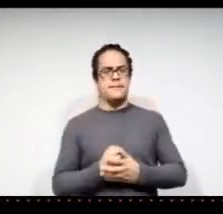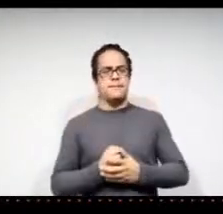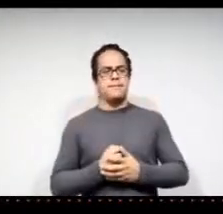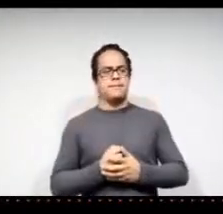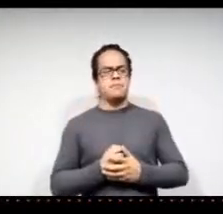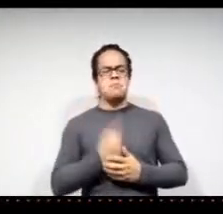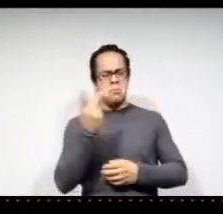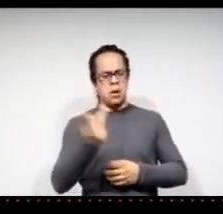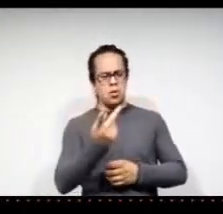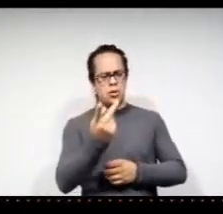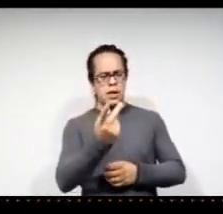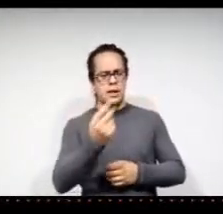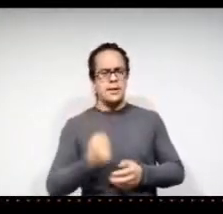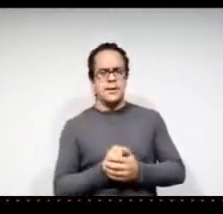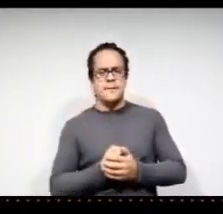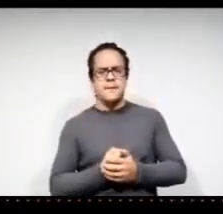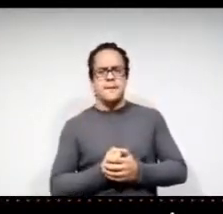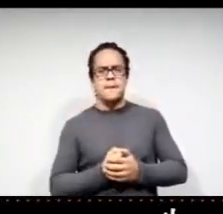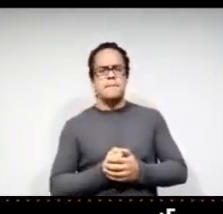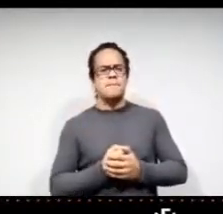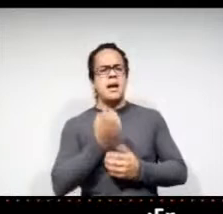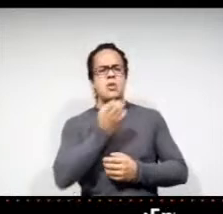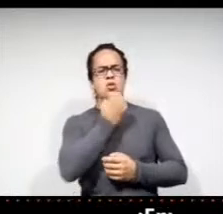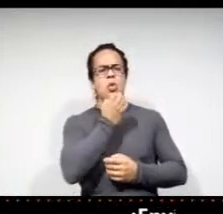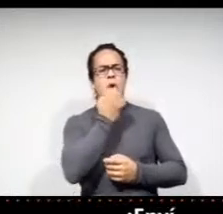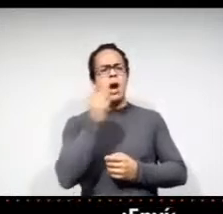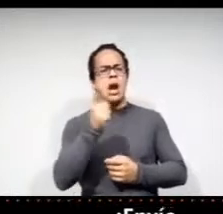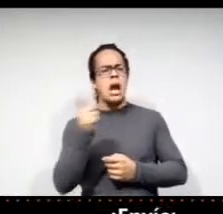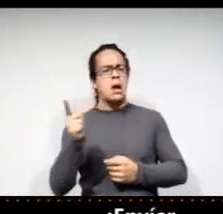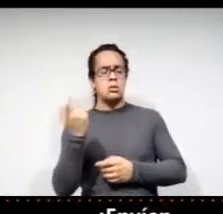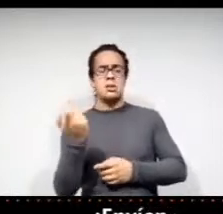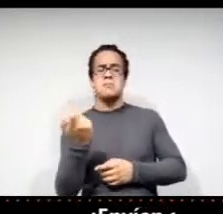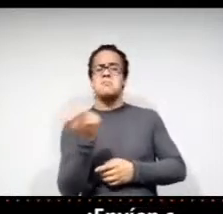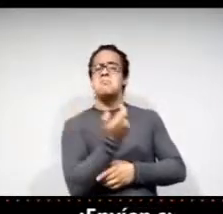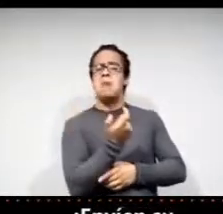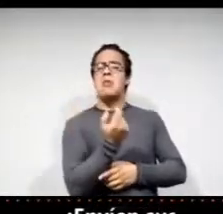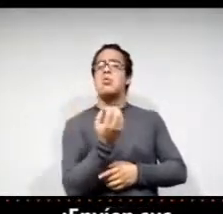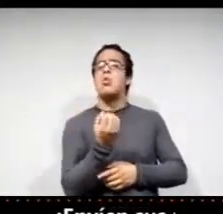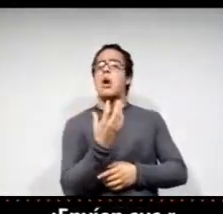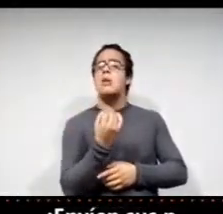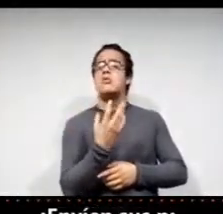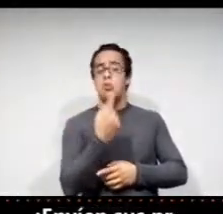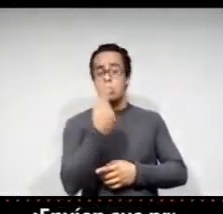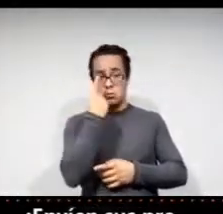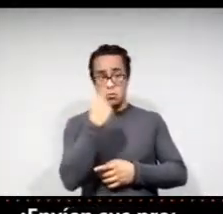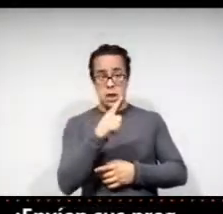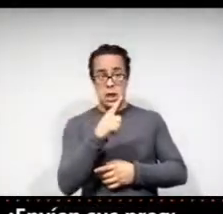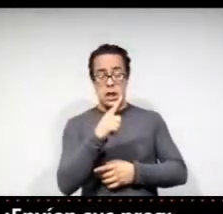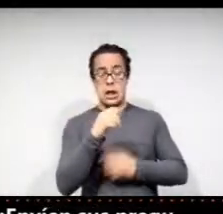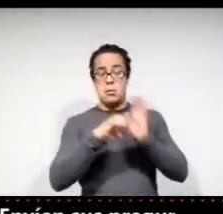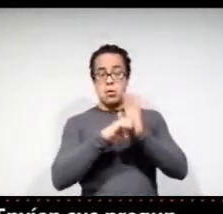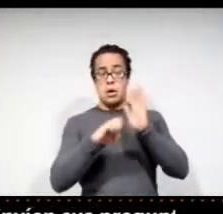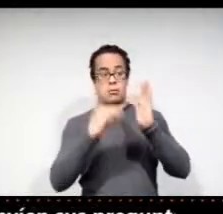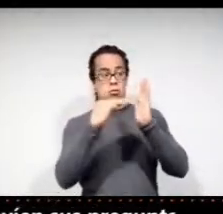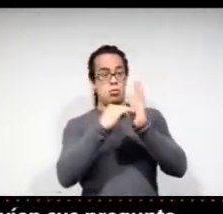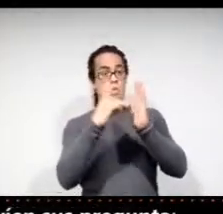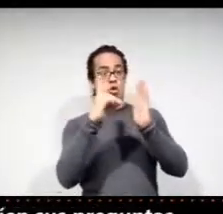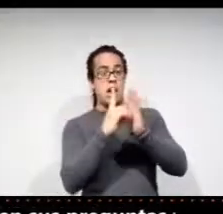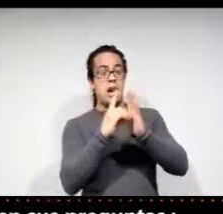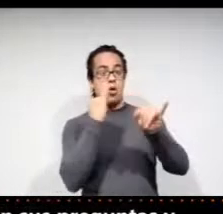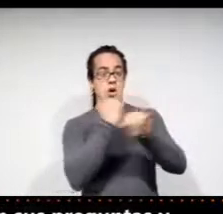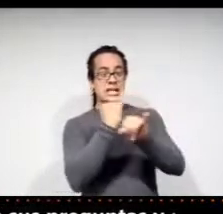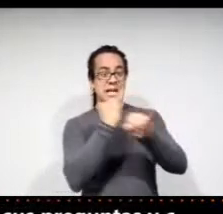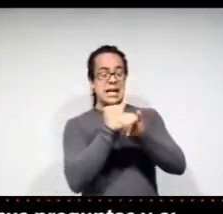cuesta como institución poder sostener un modelo virtual,